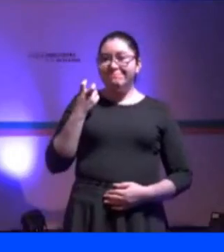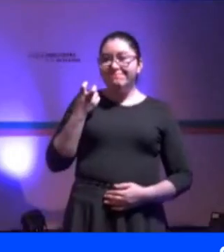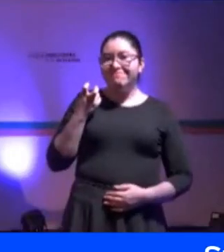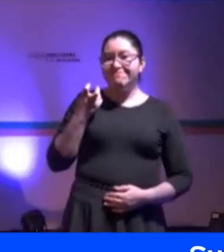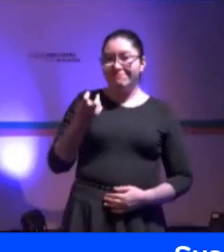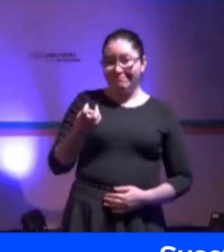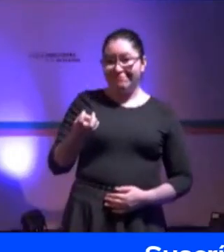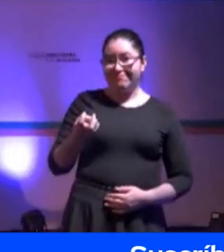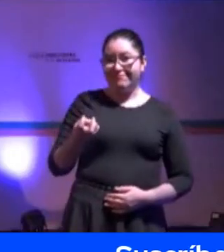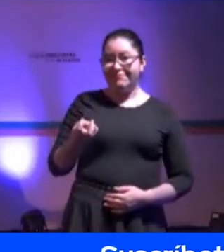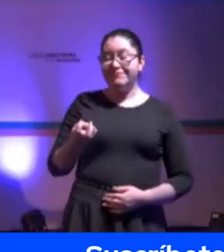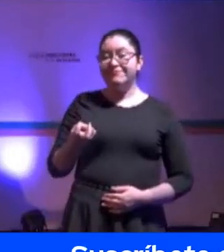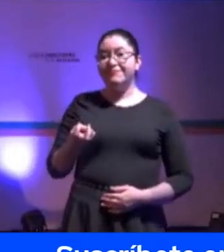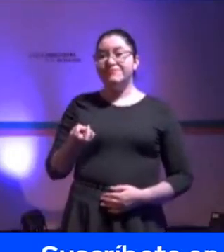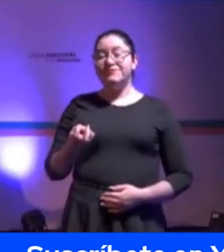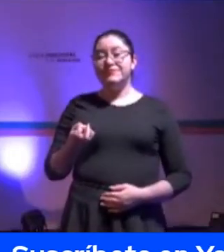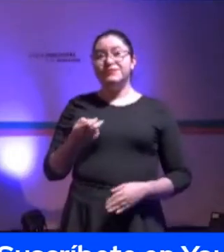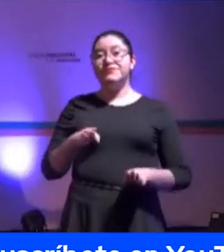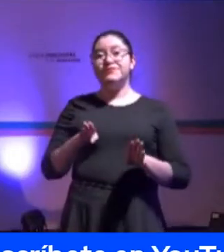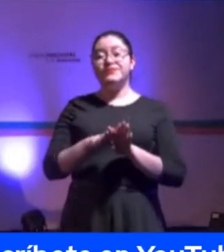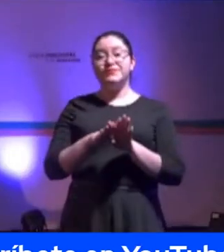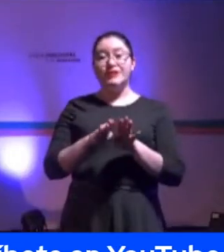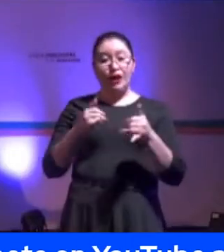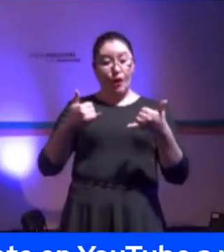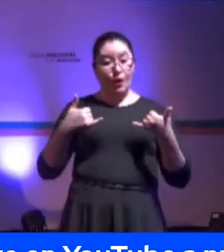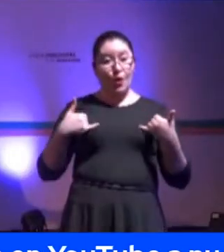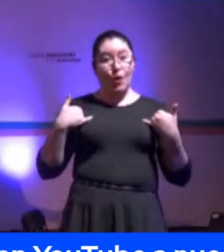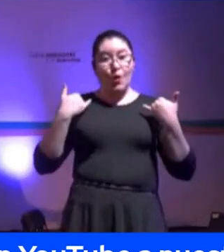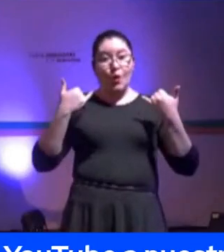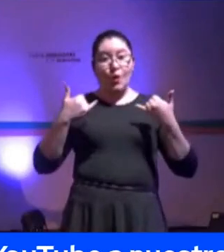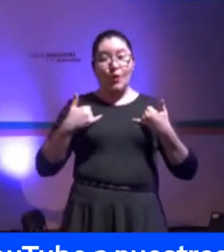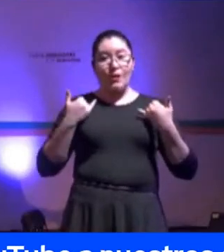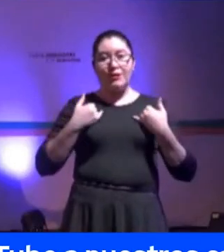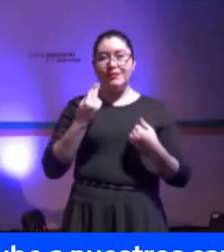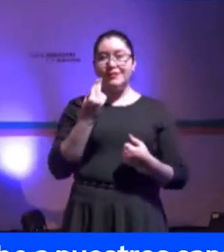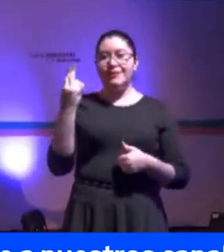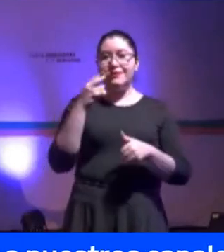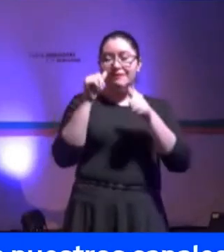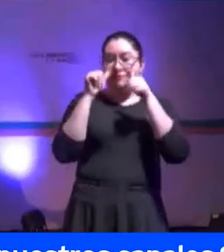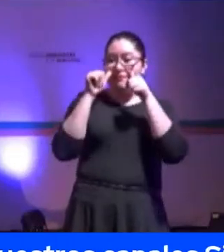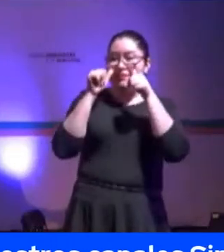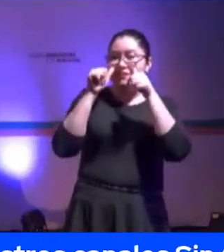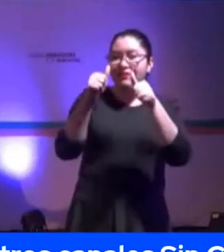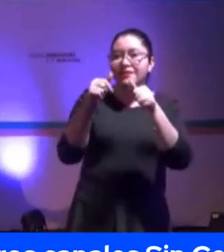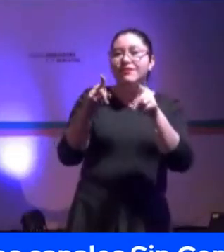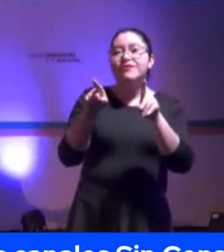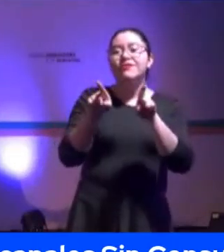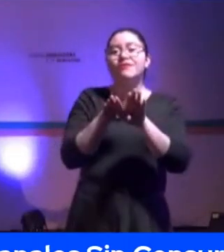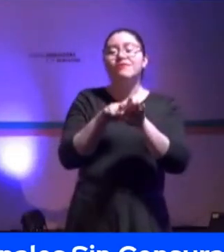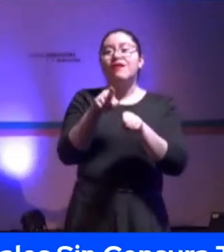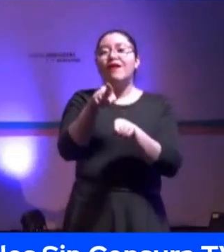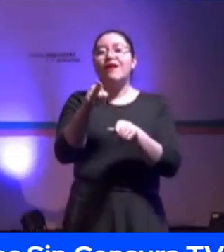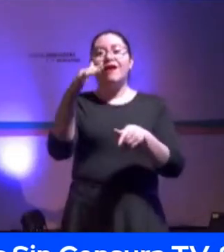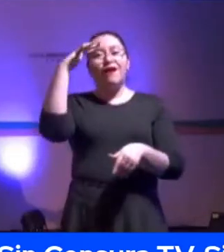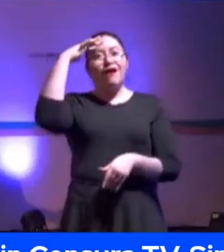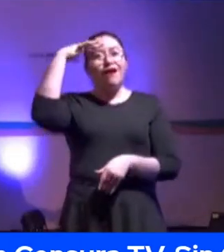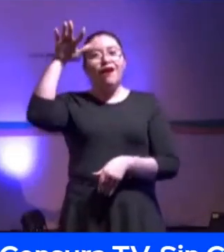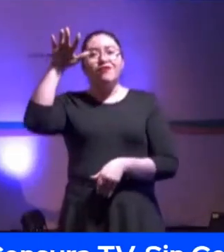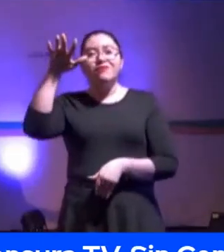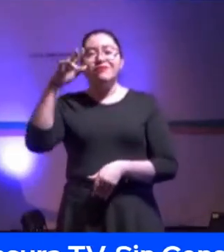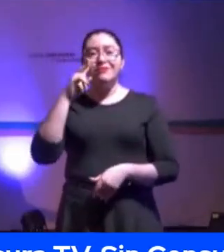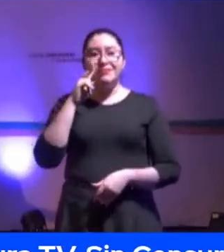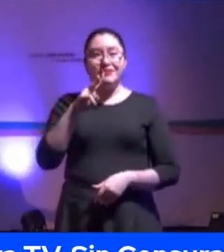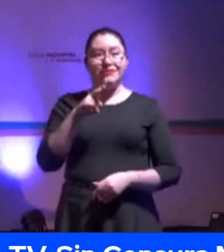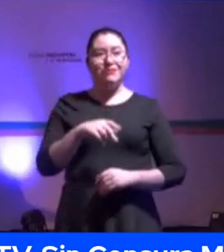Y es justamente los ojos de los jóvenes que deben escuchar a través de las bocas de los adultos.